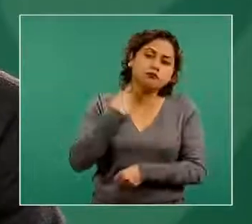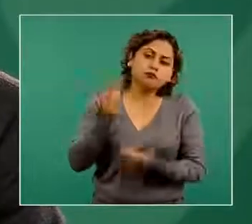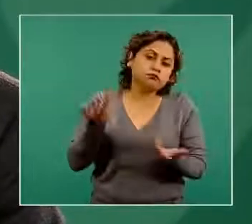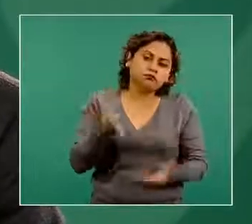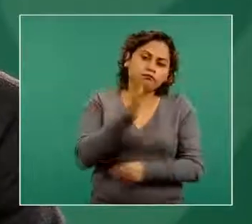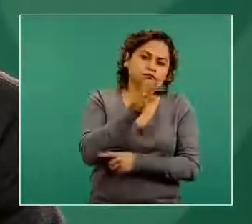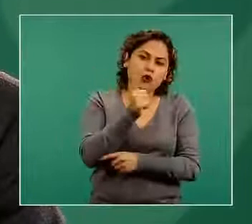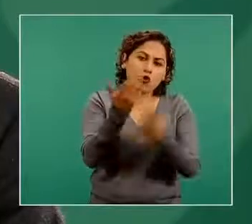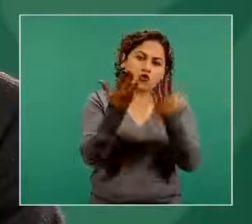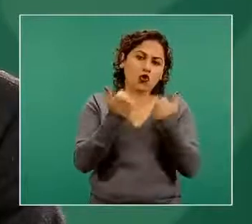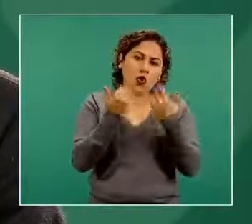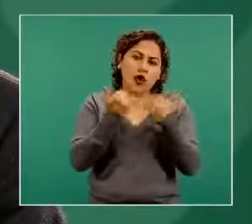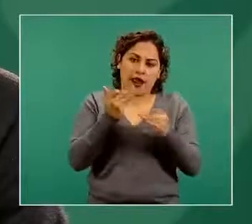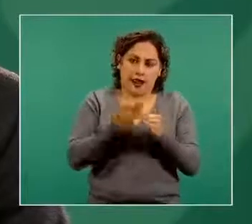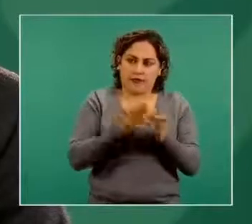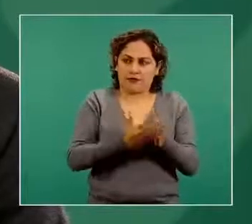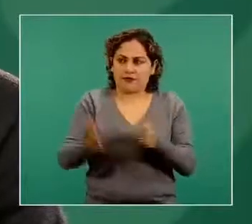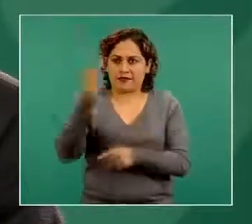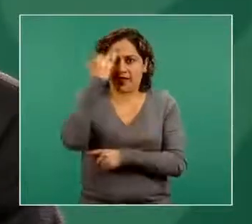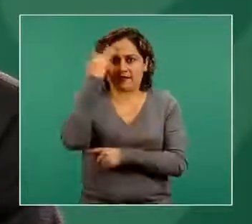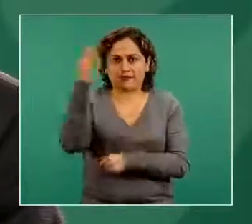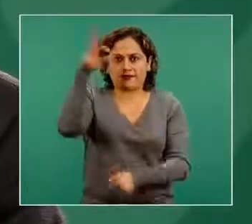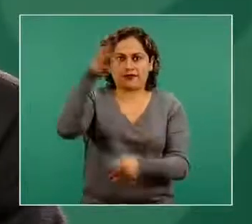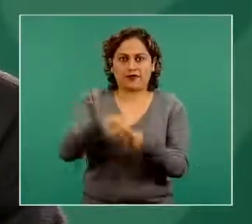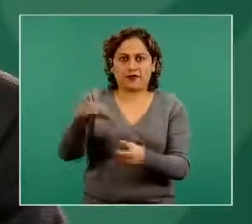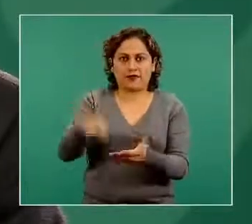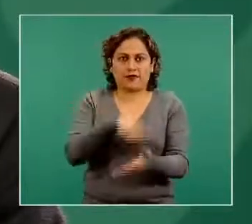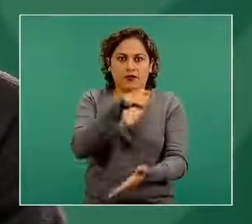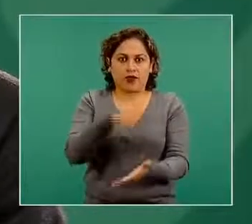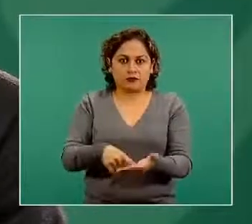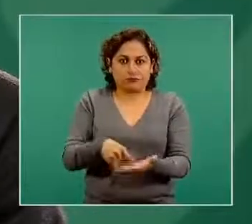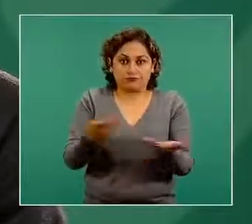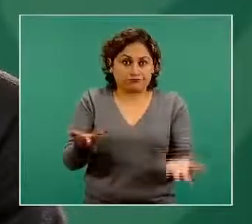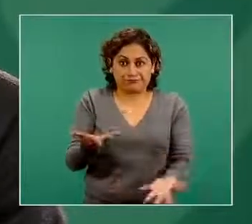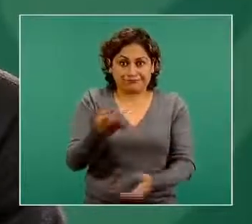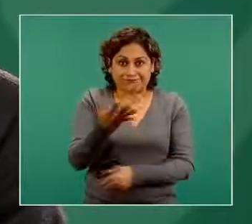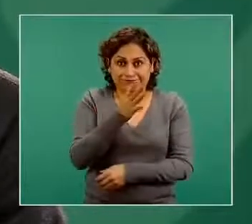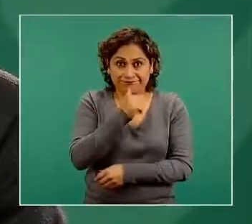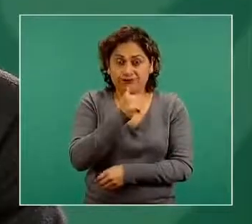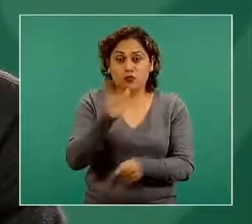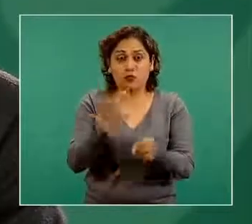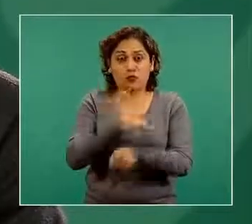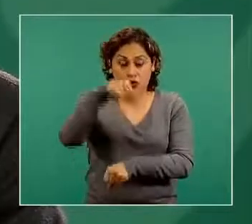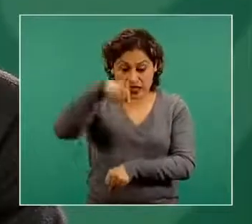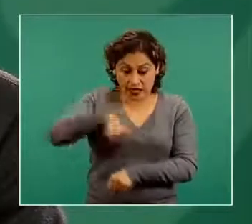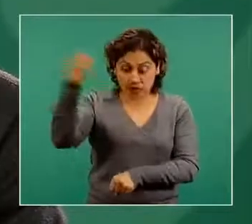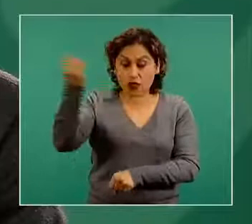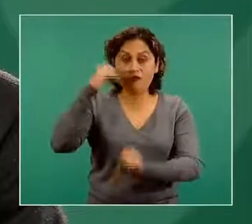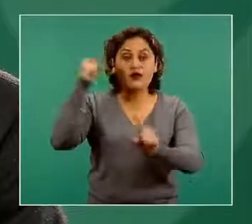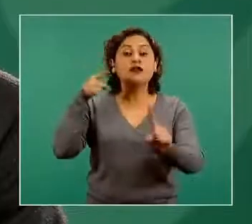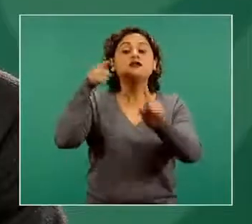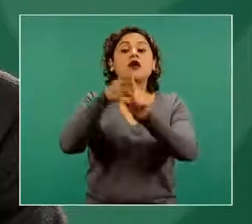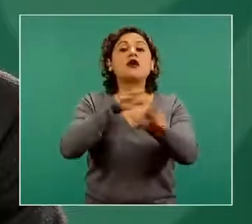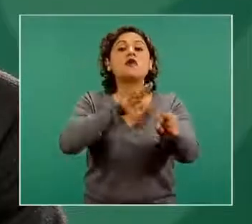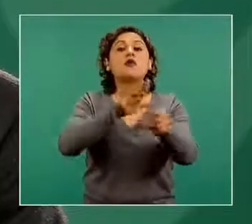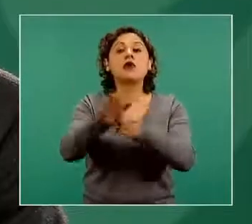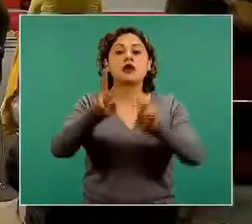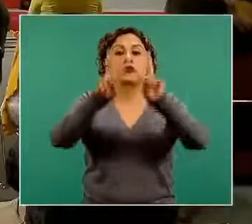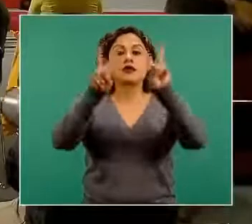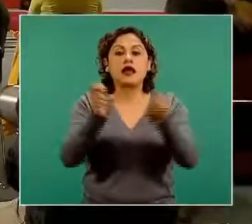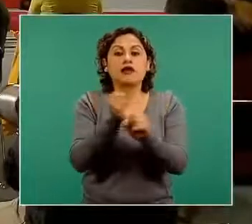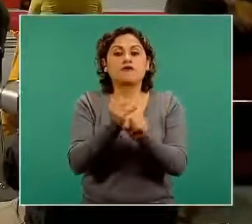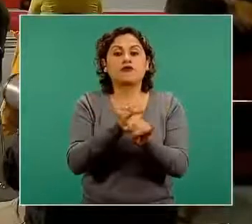electoral. Si así lo hiciera, estorbaríamos al propósito de esta conferencia, que es brindar información técnica